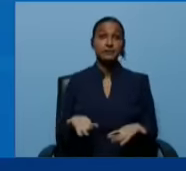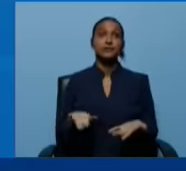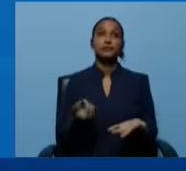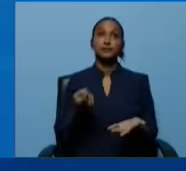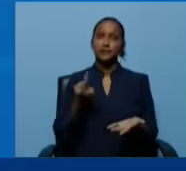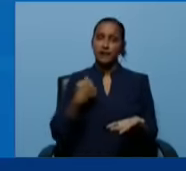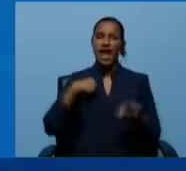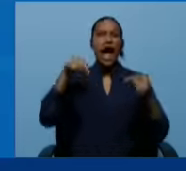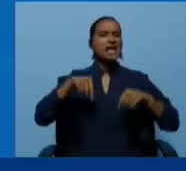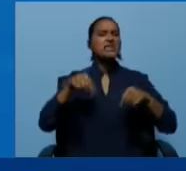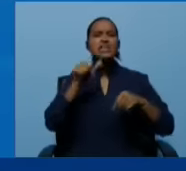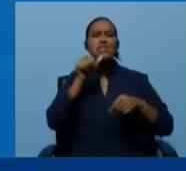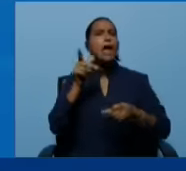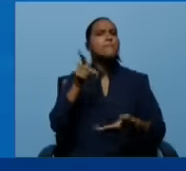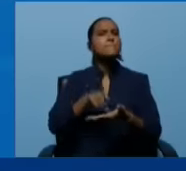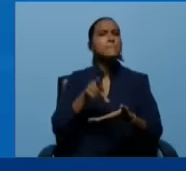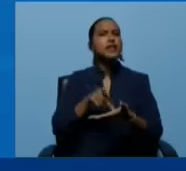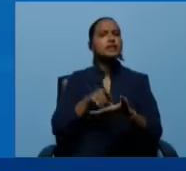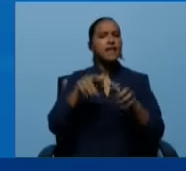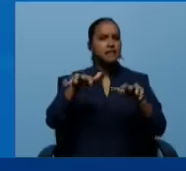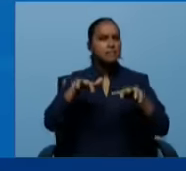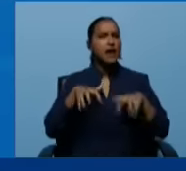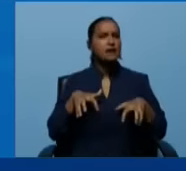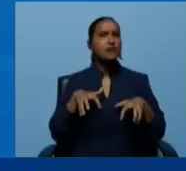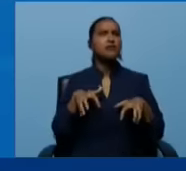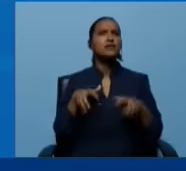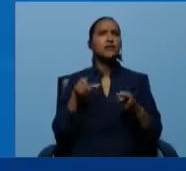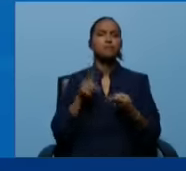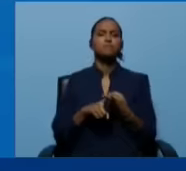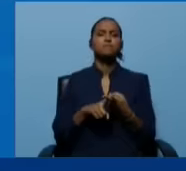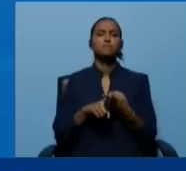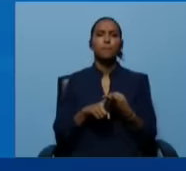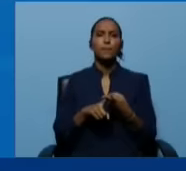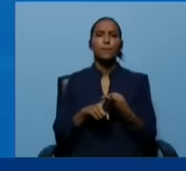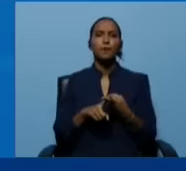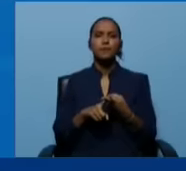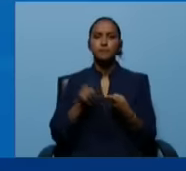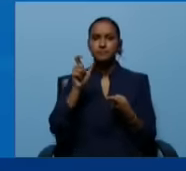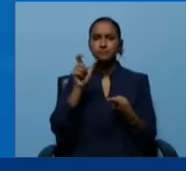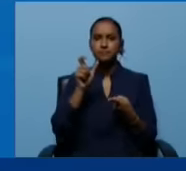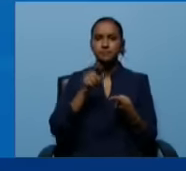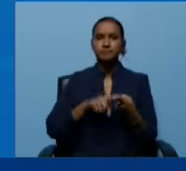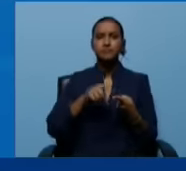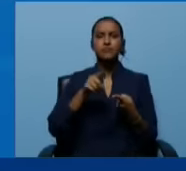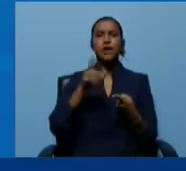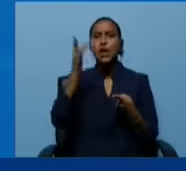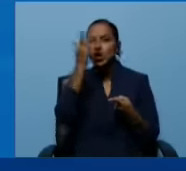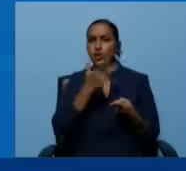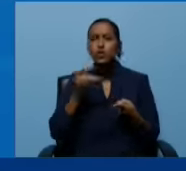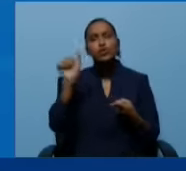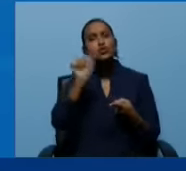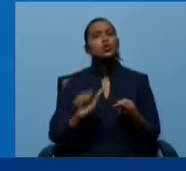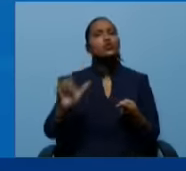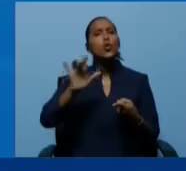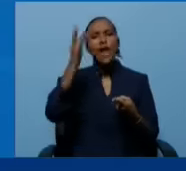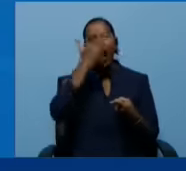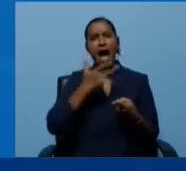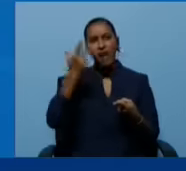delegaciones presentes de Egipto, Ghana, Sudáfrica,